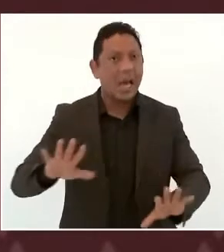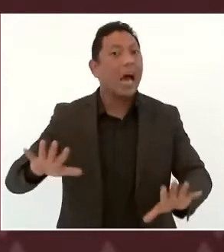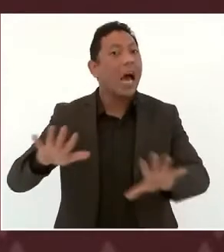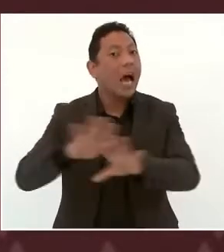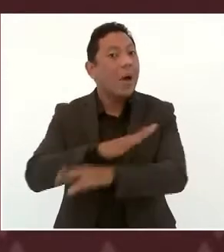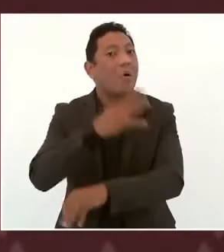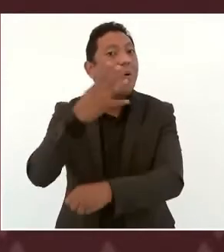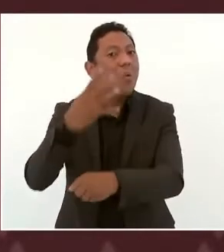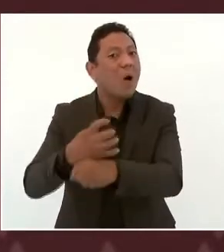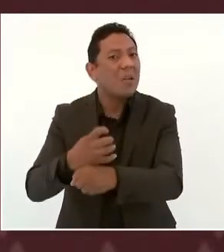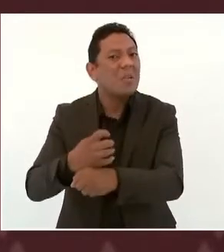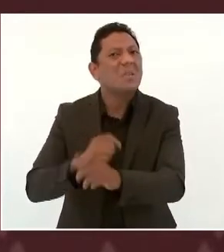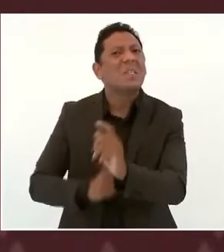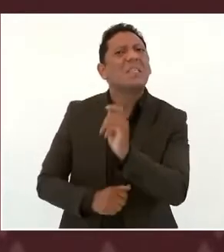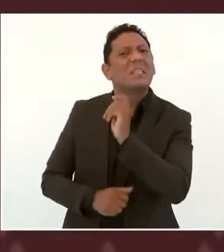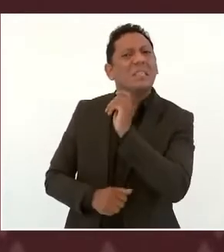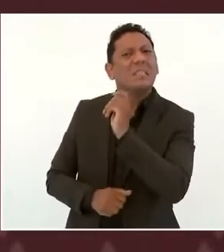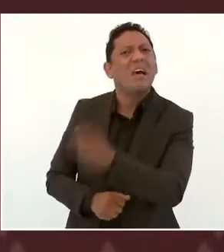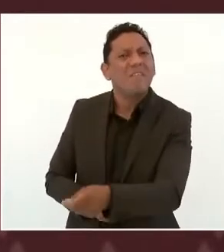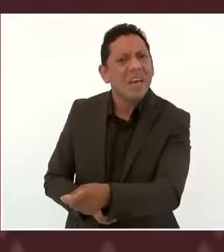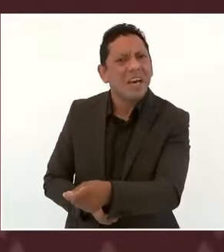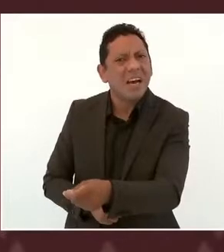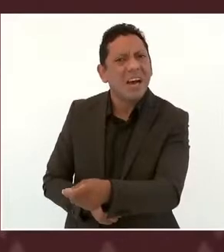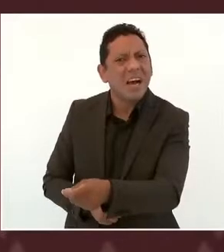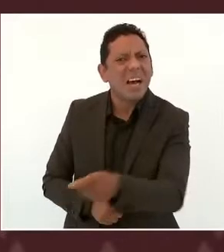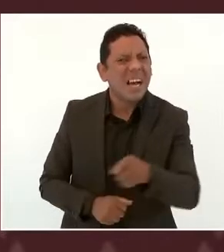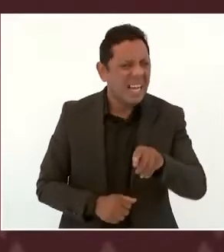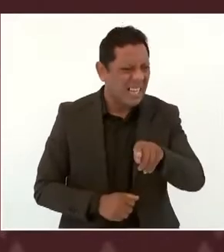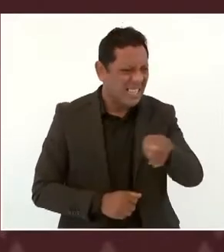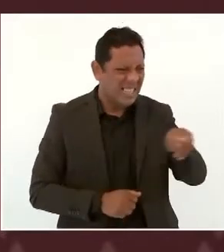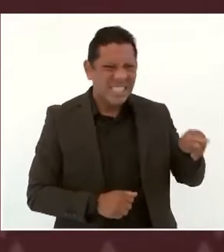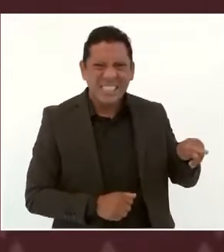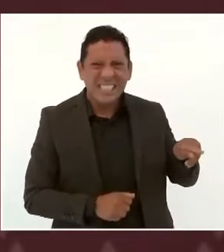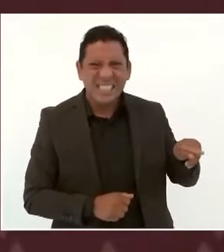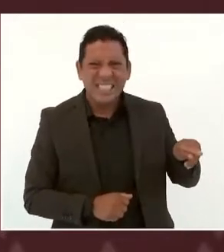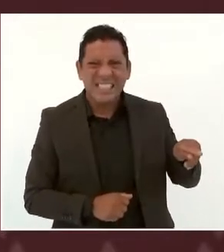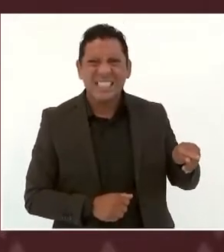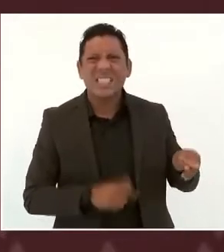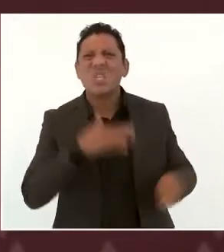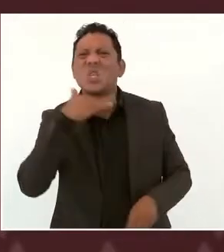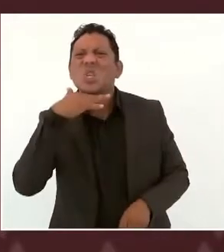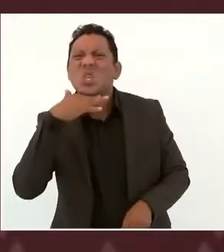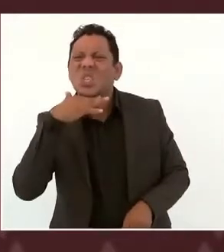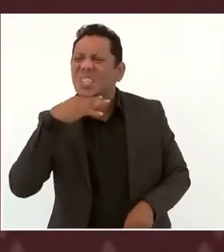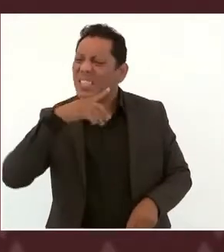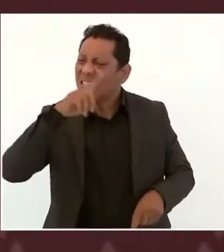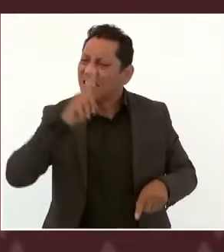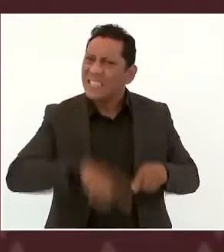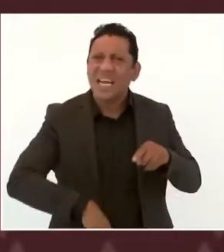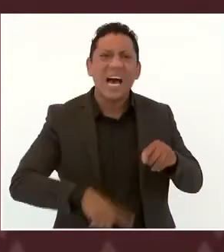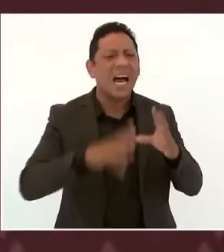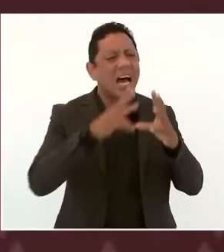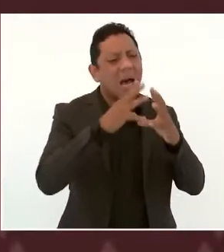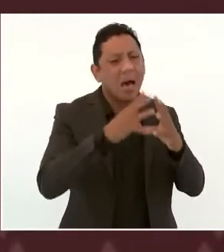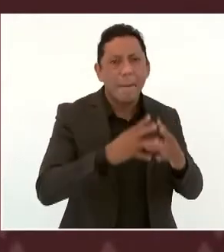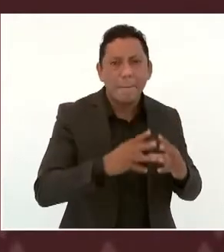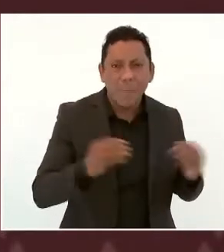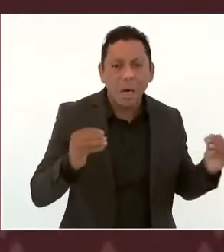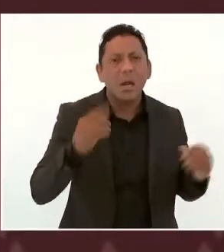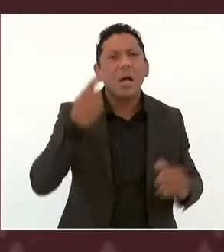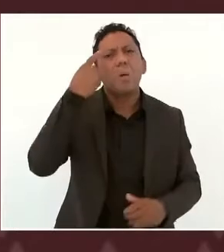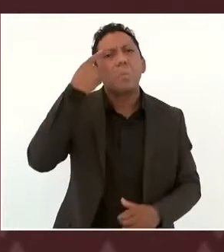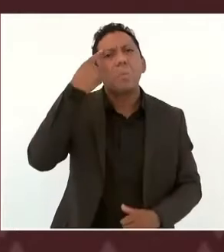Transformación significa acabar con la corrupción, desterrar la corrupción